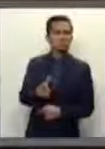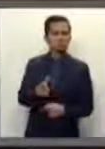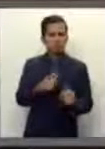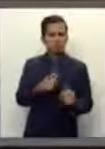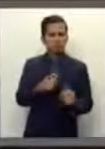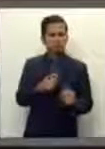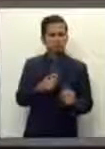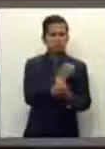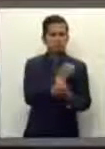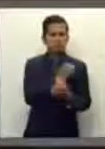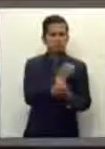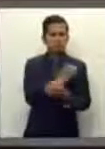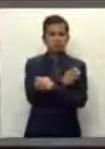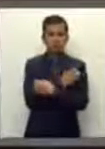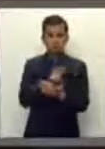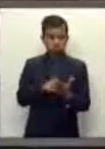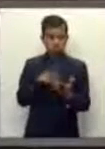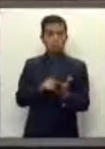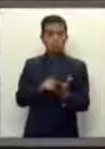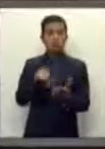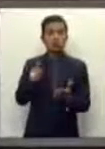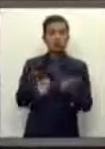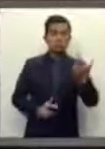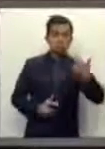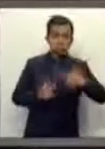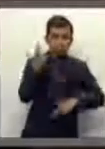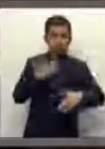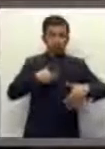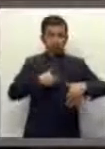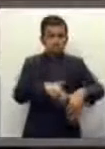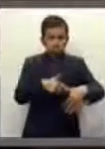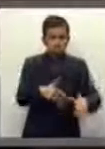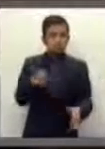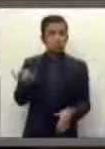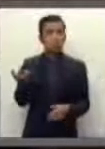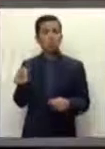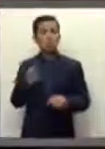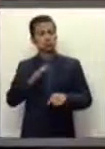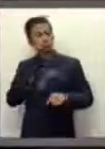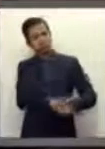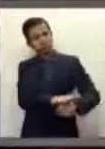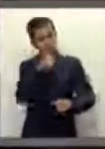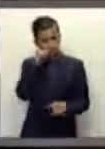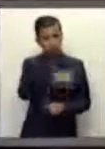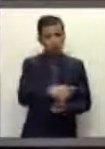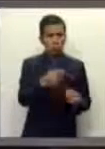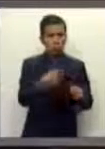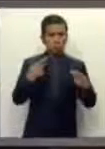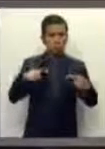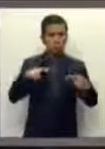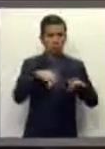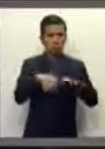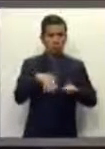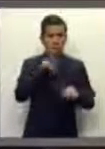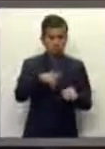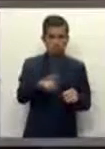mencionan las protestas, movilizaciones y represión a miles de trabajadores que exhibieron el tinte administrativo, laboral